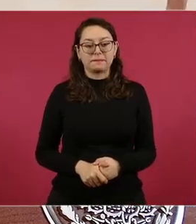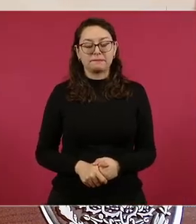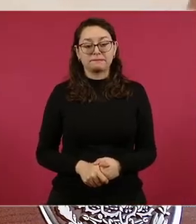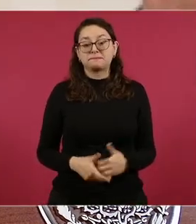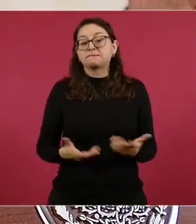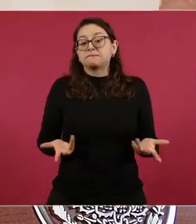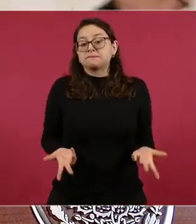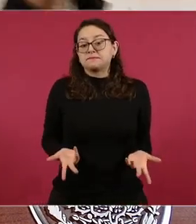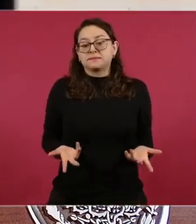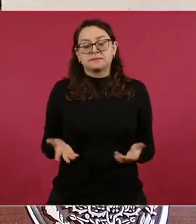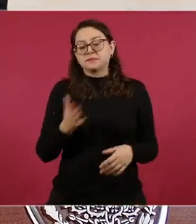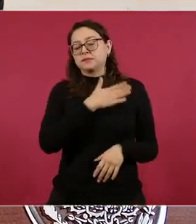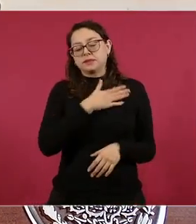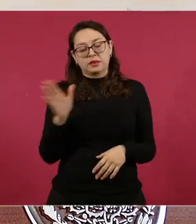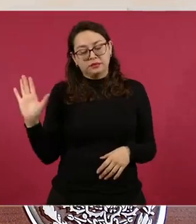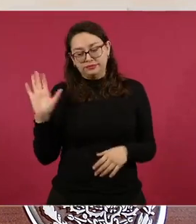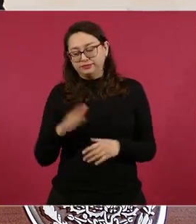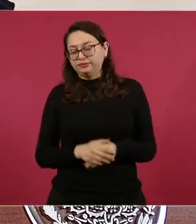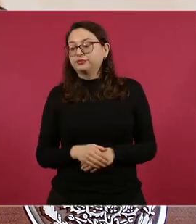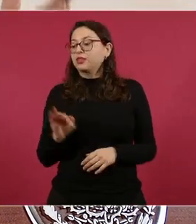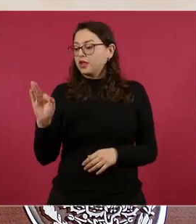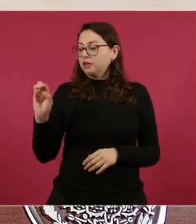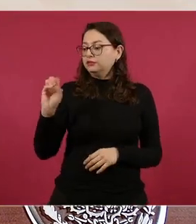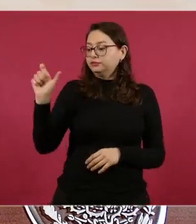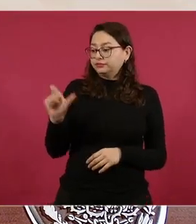lo apoya